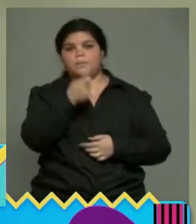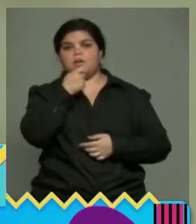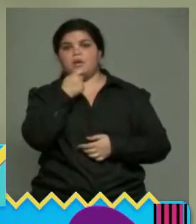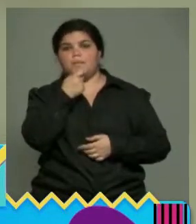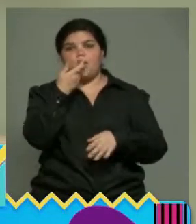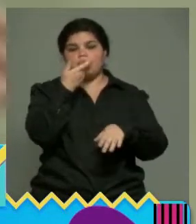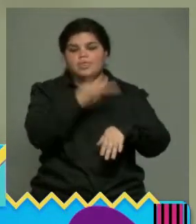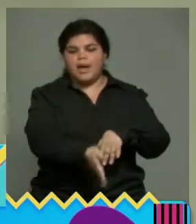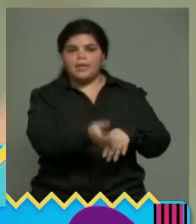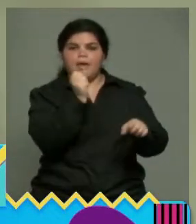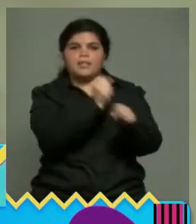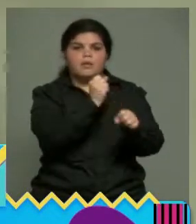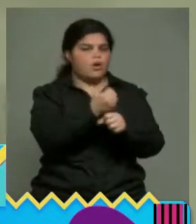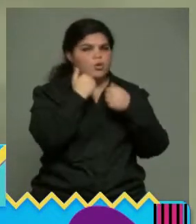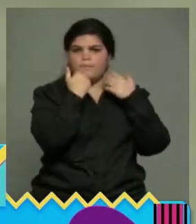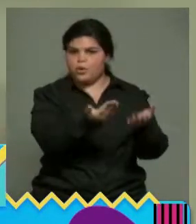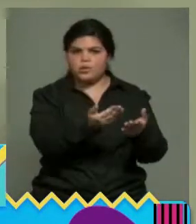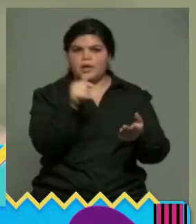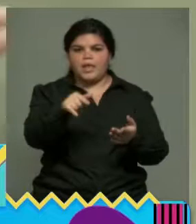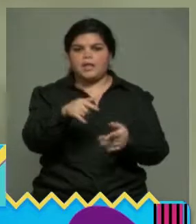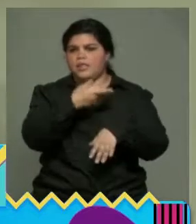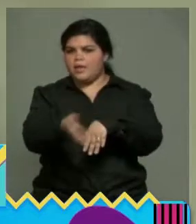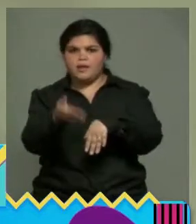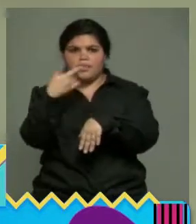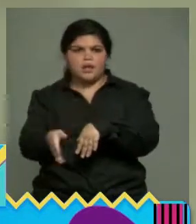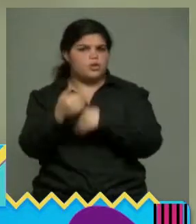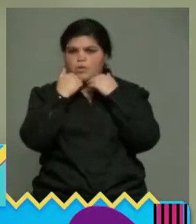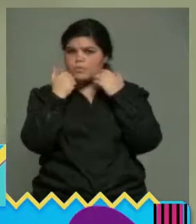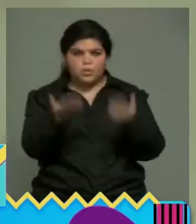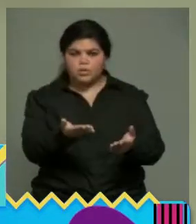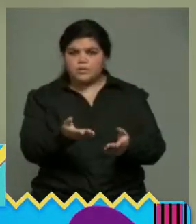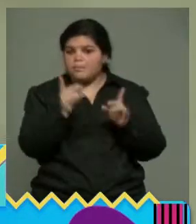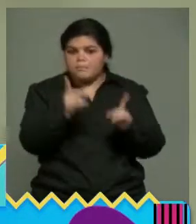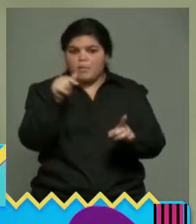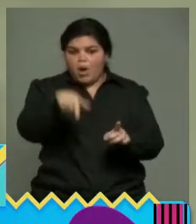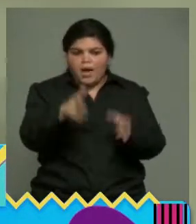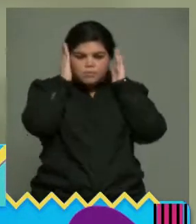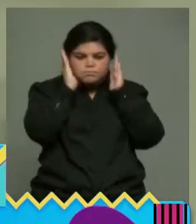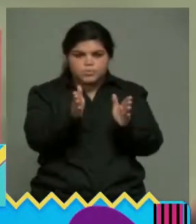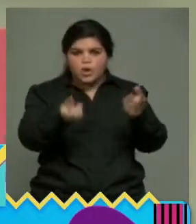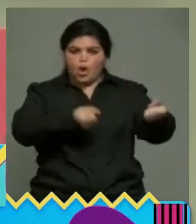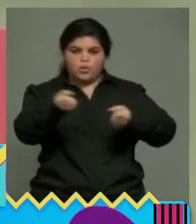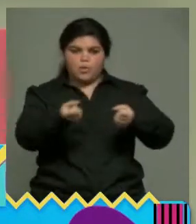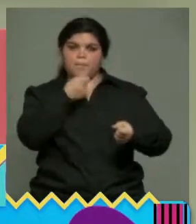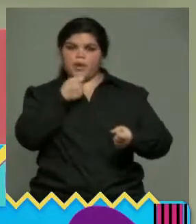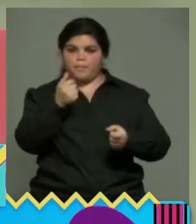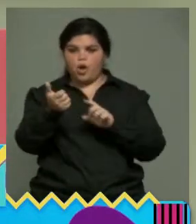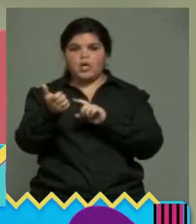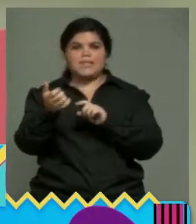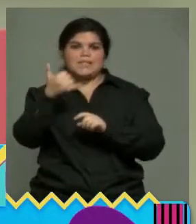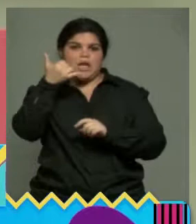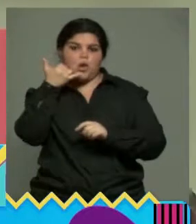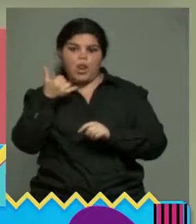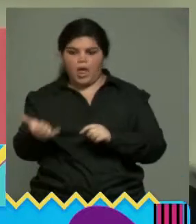no es importante. Si vamos tarde a tal lado, no es importante. Es el momento que estamos conduciendo. Si recibimos una llamada telefónica, no es